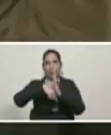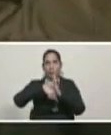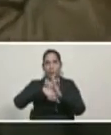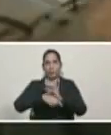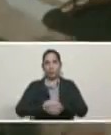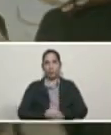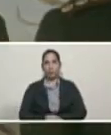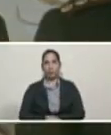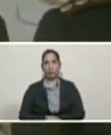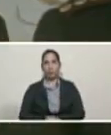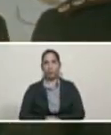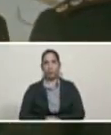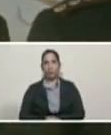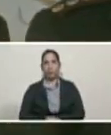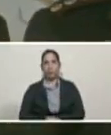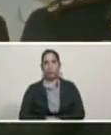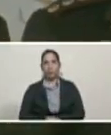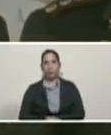que aquí va.